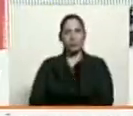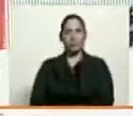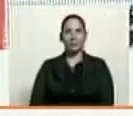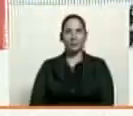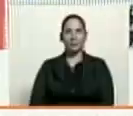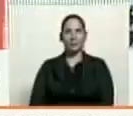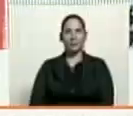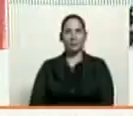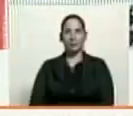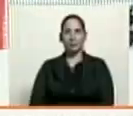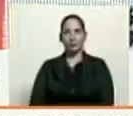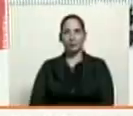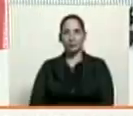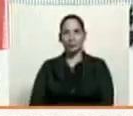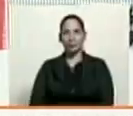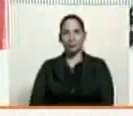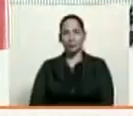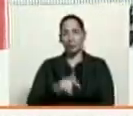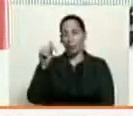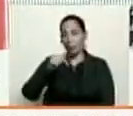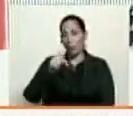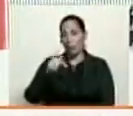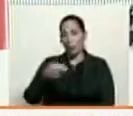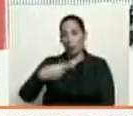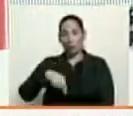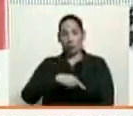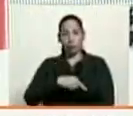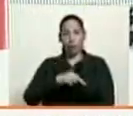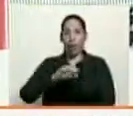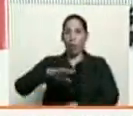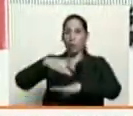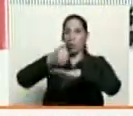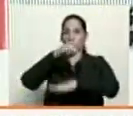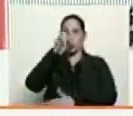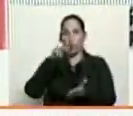queridos compañeros. Y hoy tratamos en la dirección nacional de nuestro